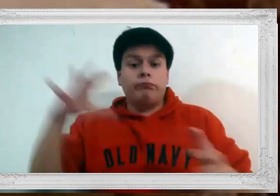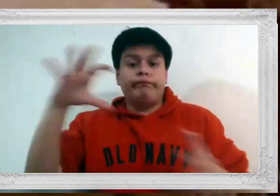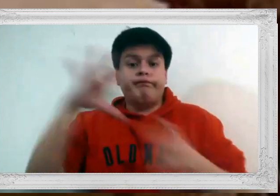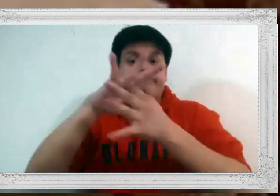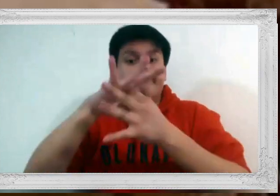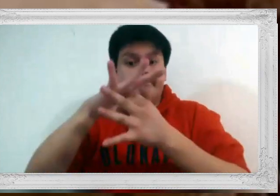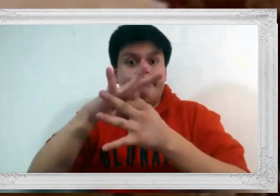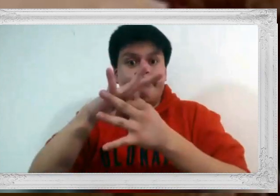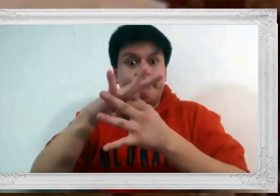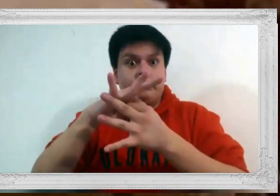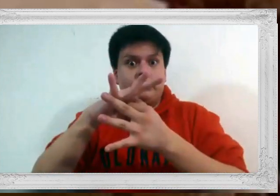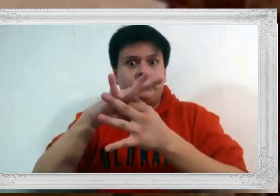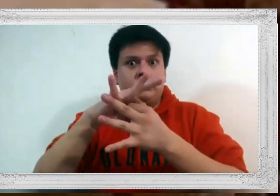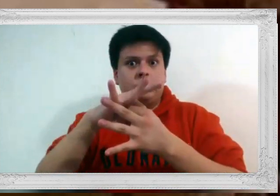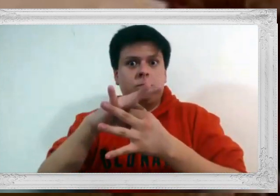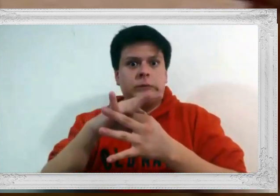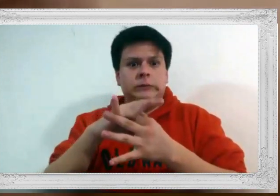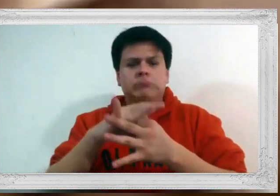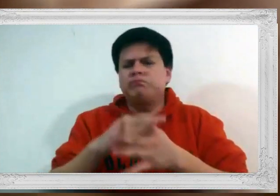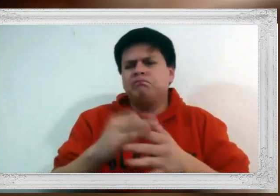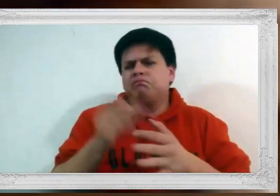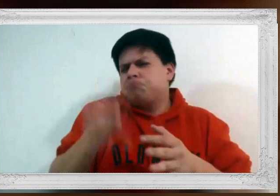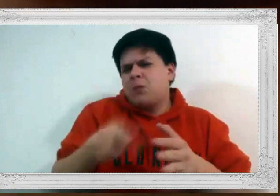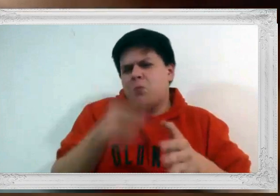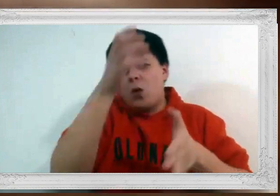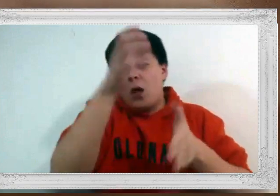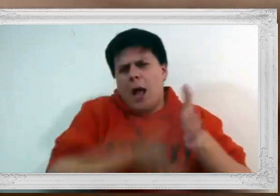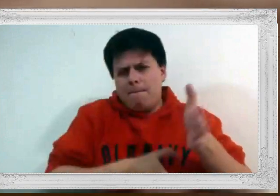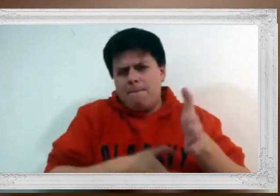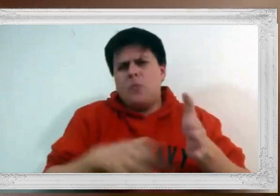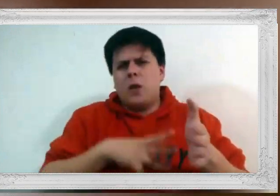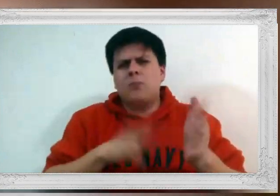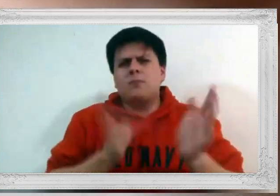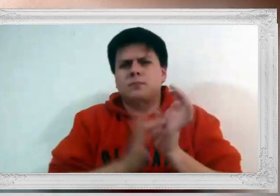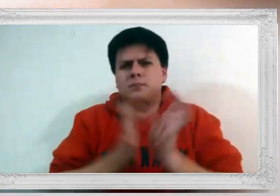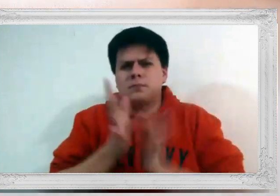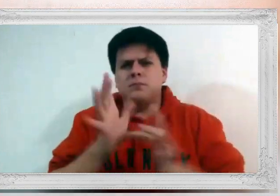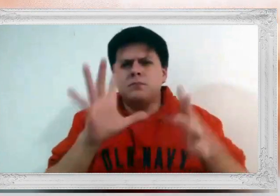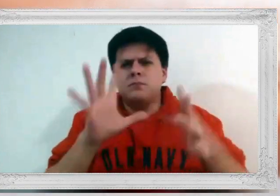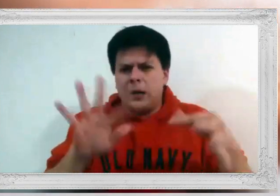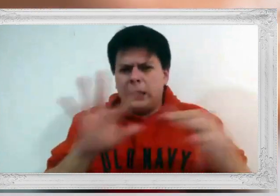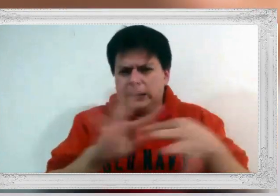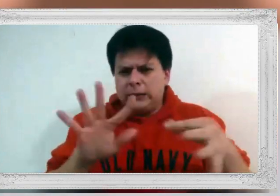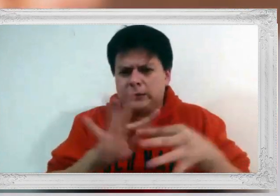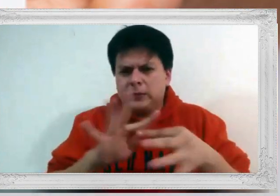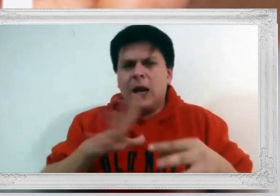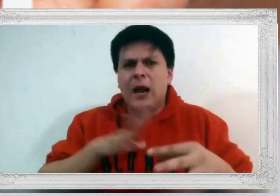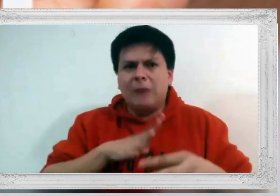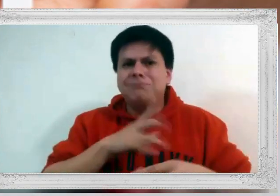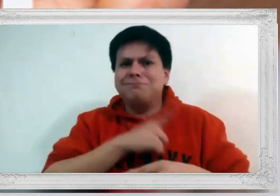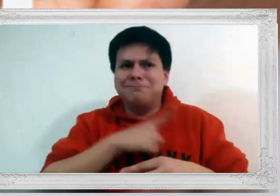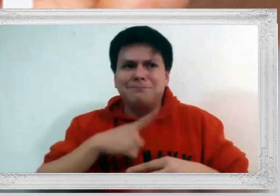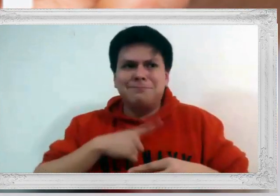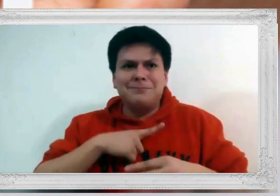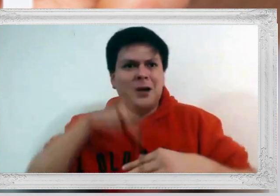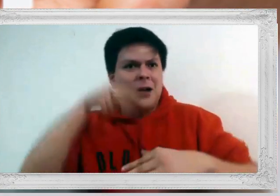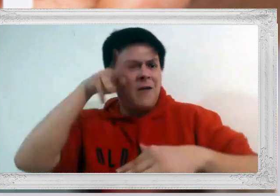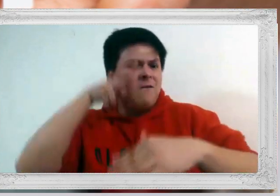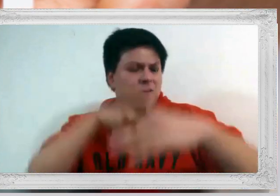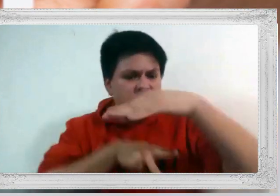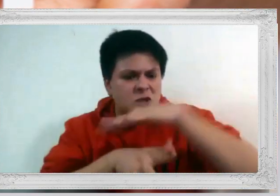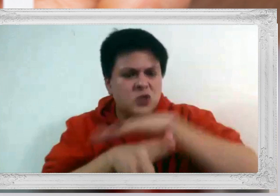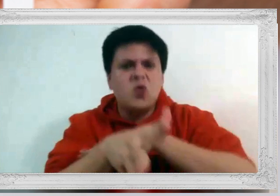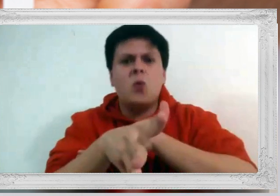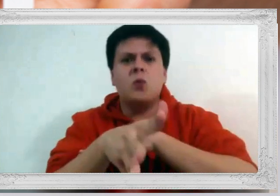El episodio del óbolo de la viuda se enmarca en ese contexto y nos lleva, a través de la mirada de Jesús, a